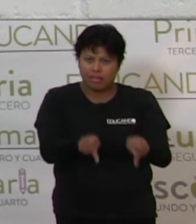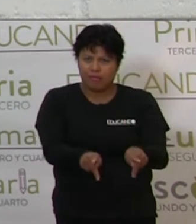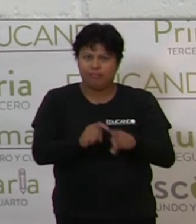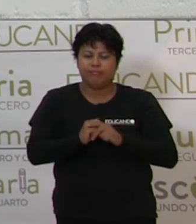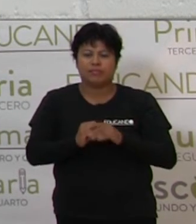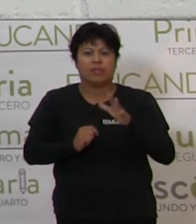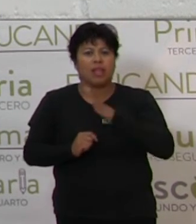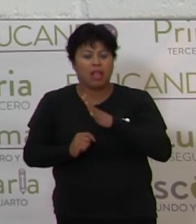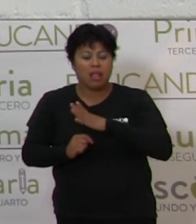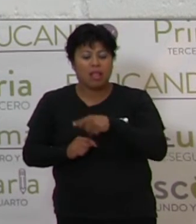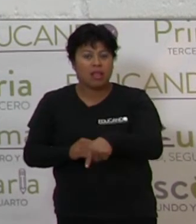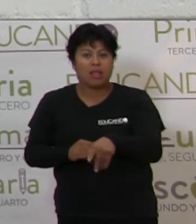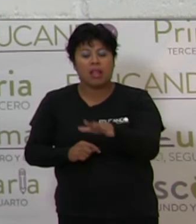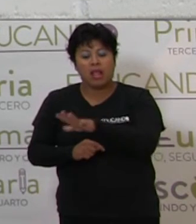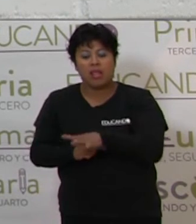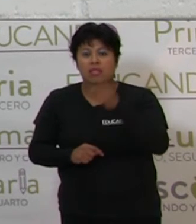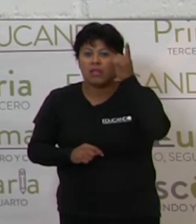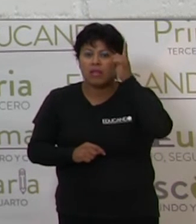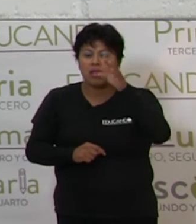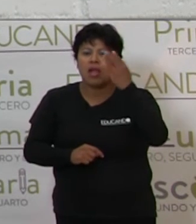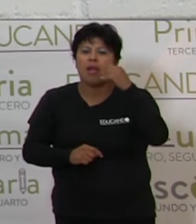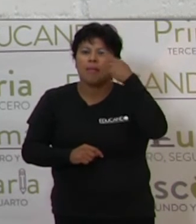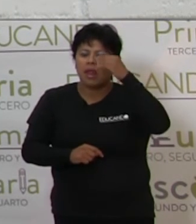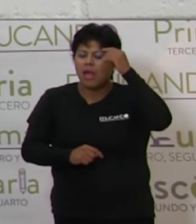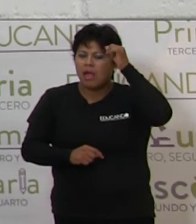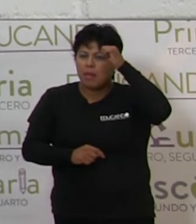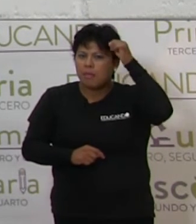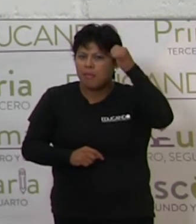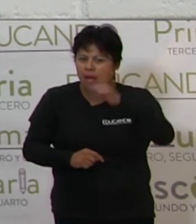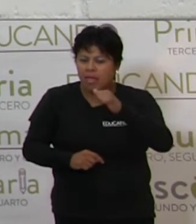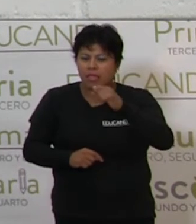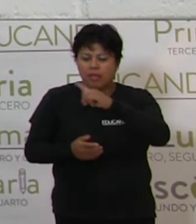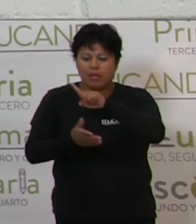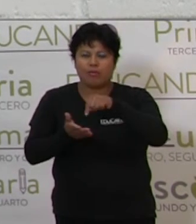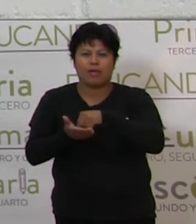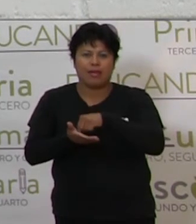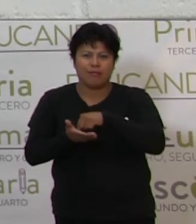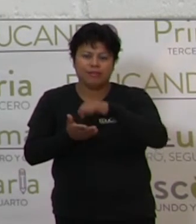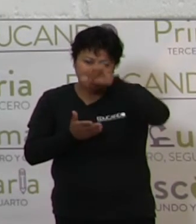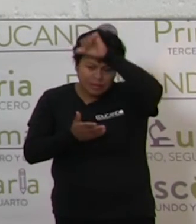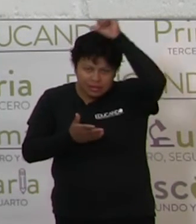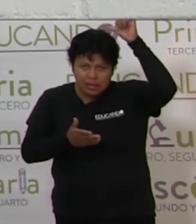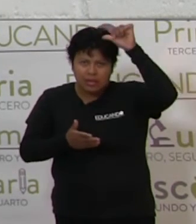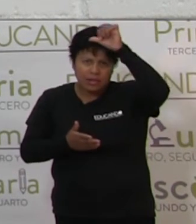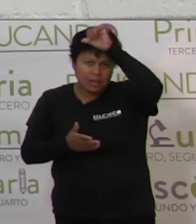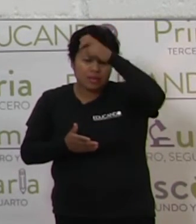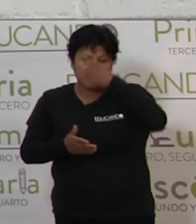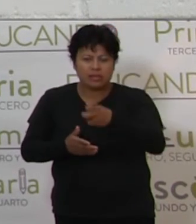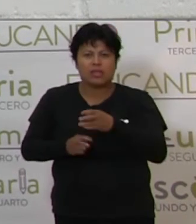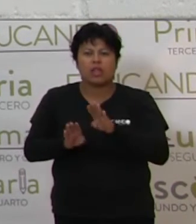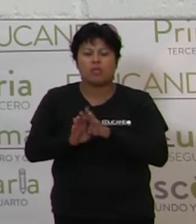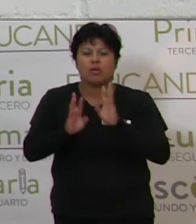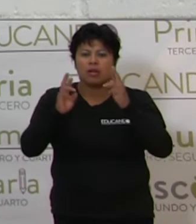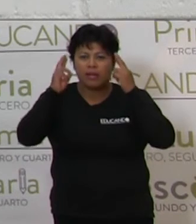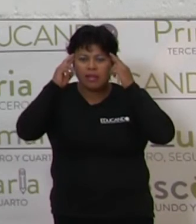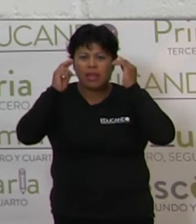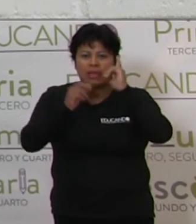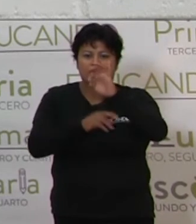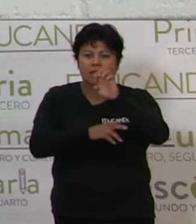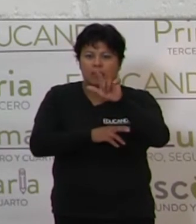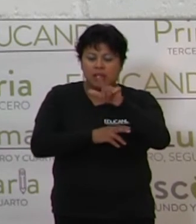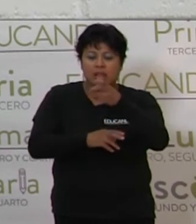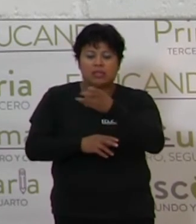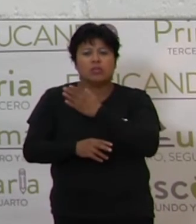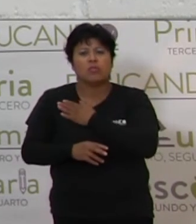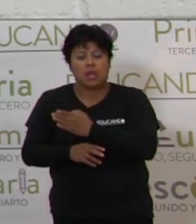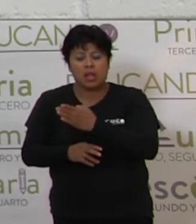cementerio. Había pertenecido anteriormente al cura del lugar, pero esto ocurrió en tiempos de la reina Isabel.